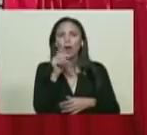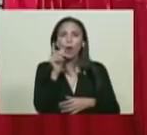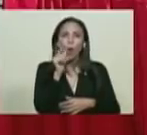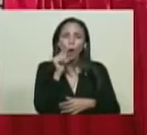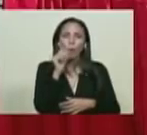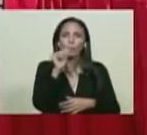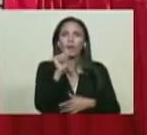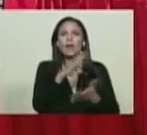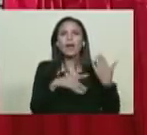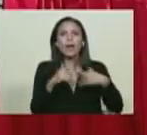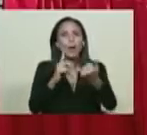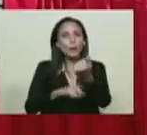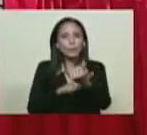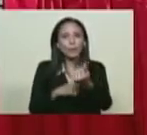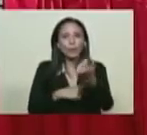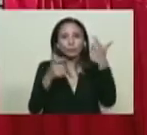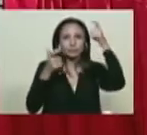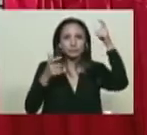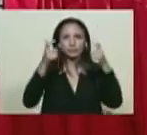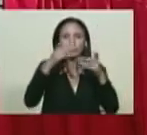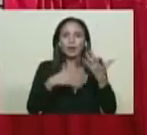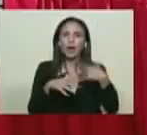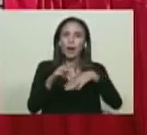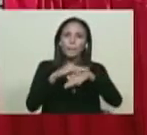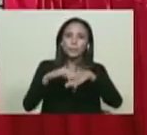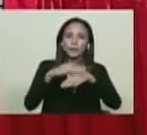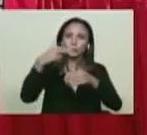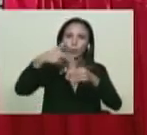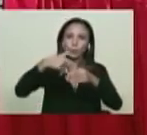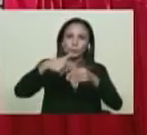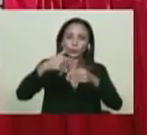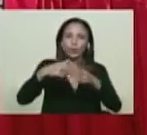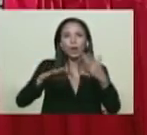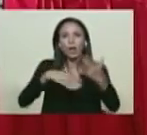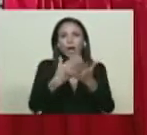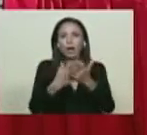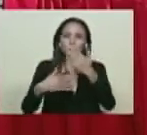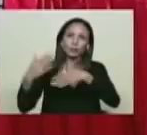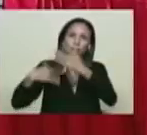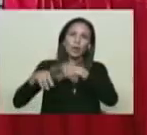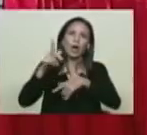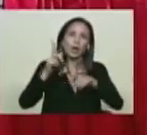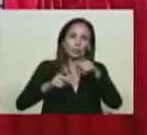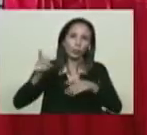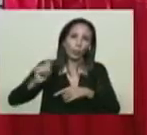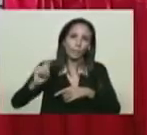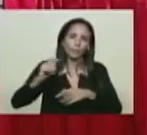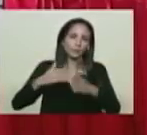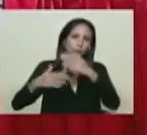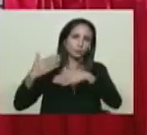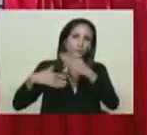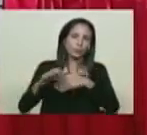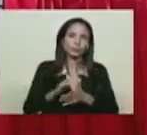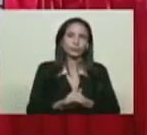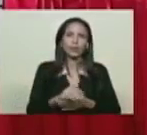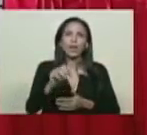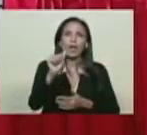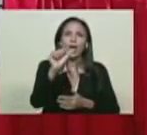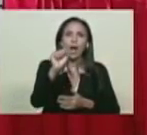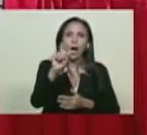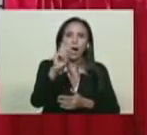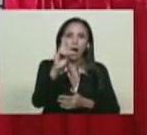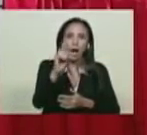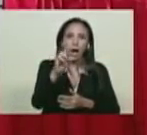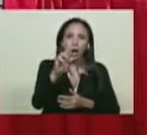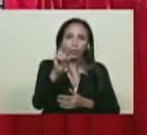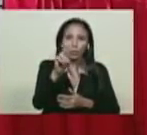Chávez, quien ejerció como ministro de Petróleo hasta hace algunos meses atrás. Asdrúbal Chávez, de Barinas,